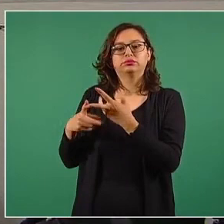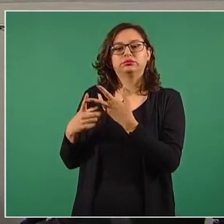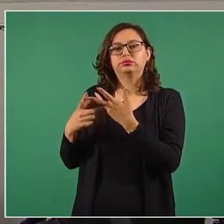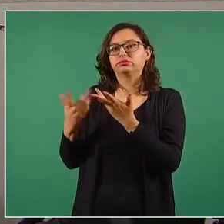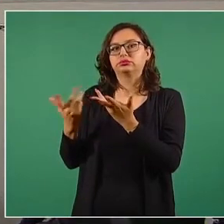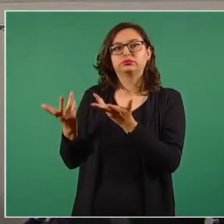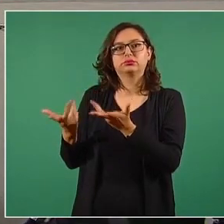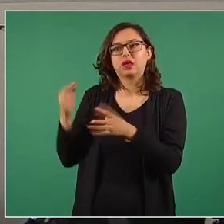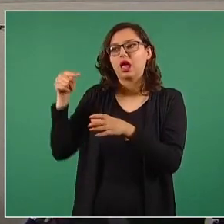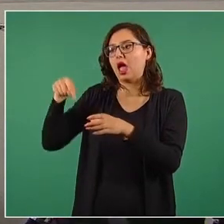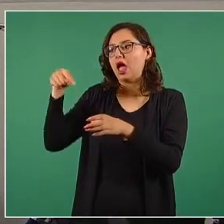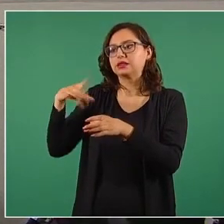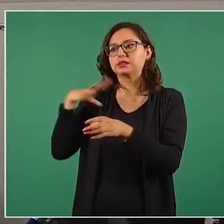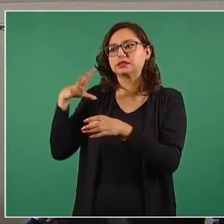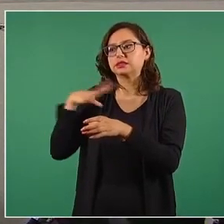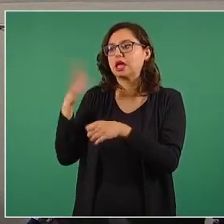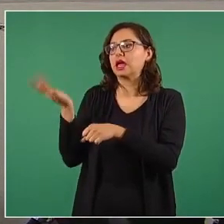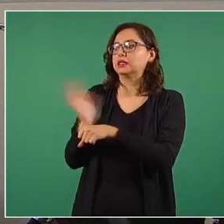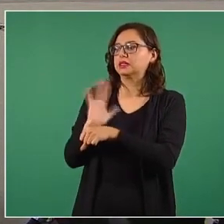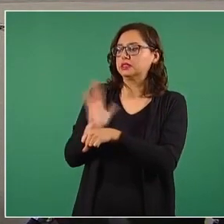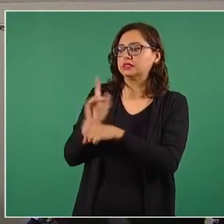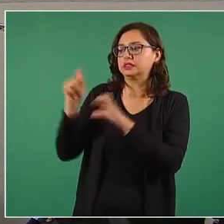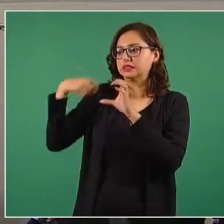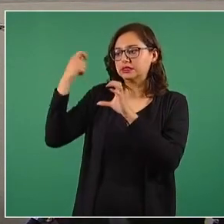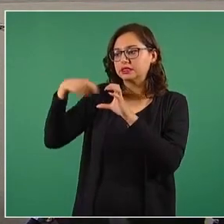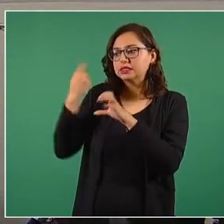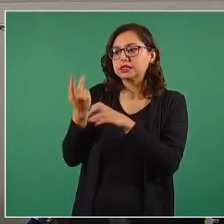Ahí están cineastas,